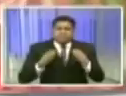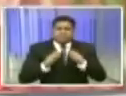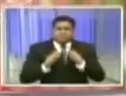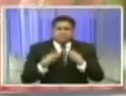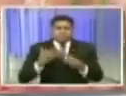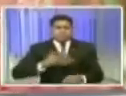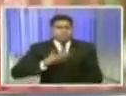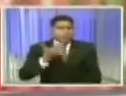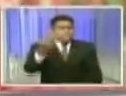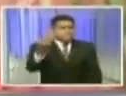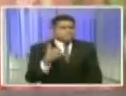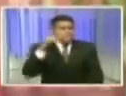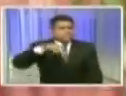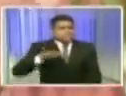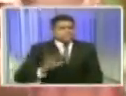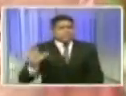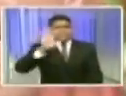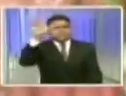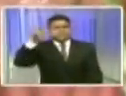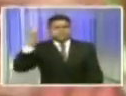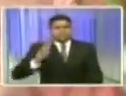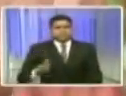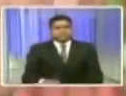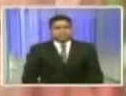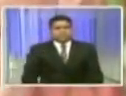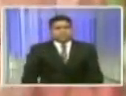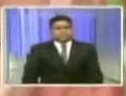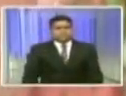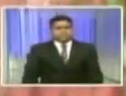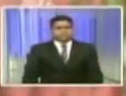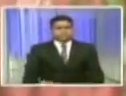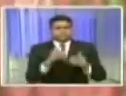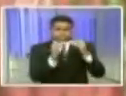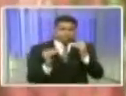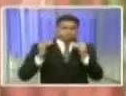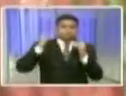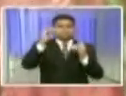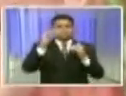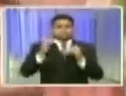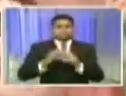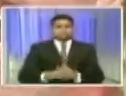puedan venir para la patria venezolana. ¡A la altura!